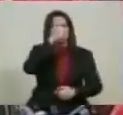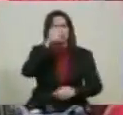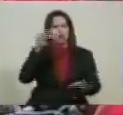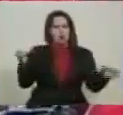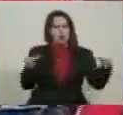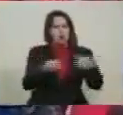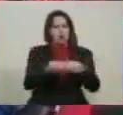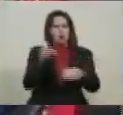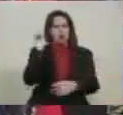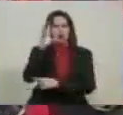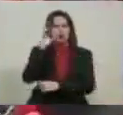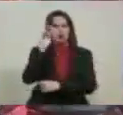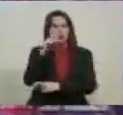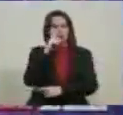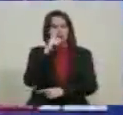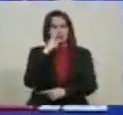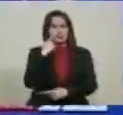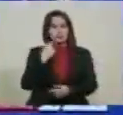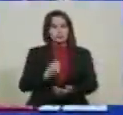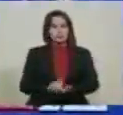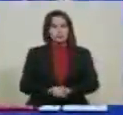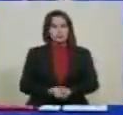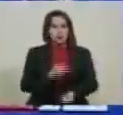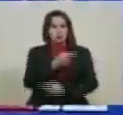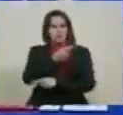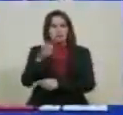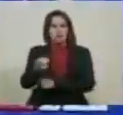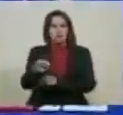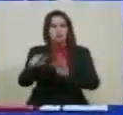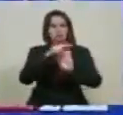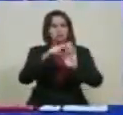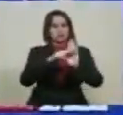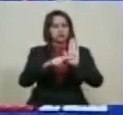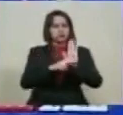Congreso y por mandato de los estatutos.